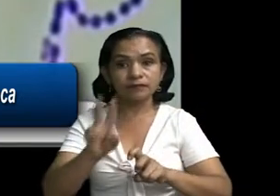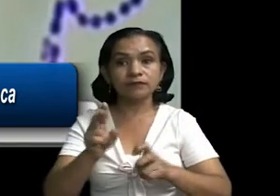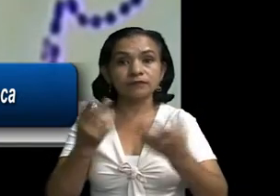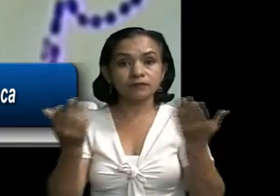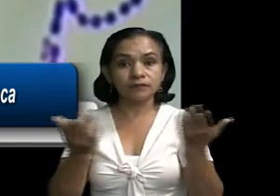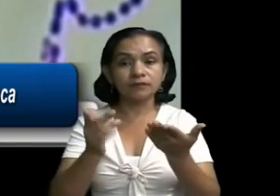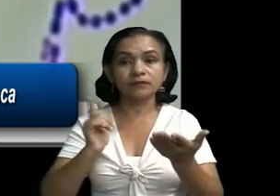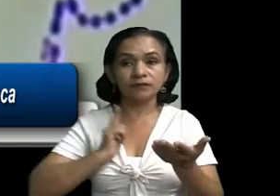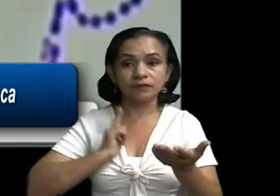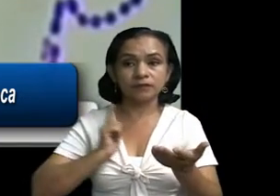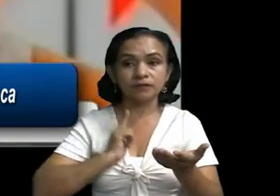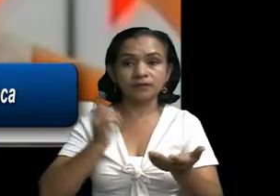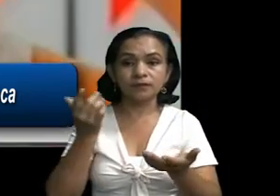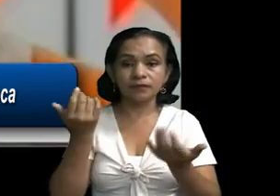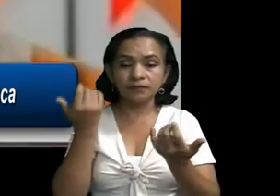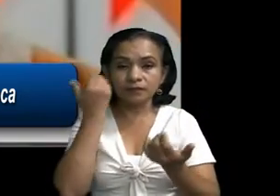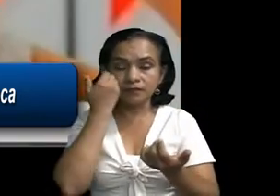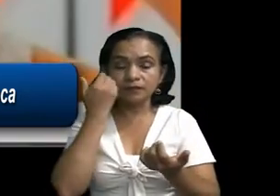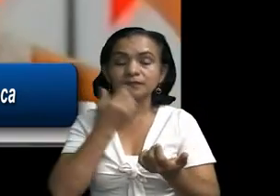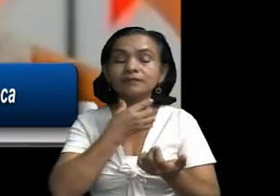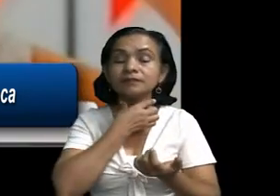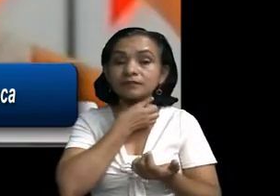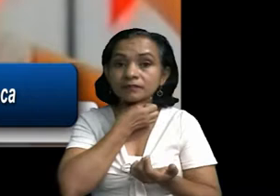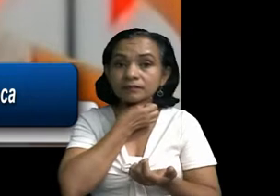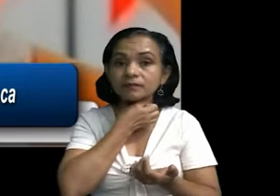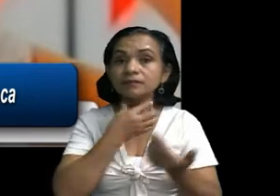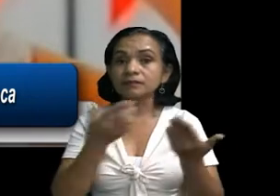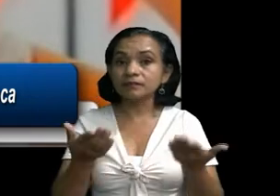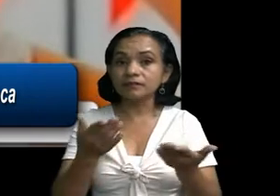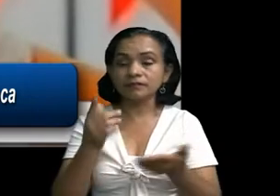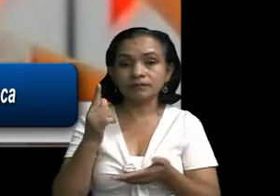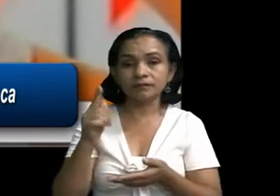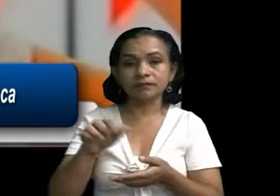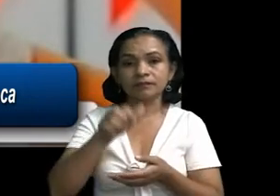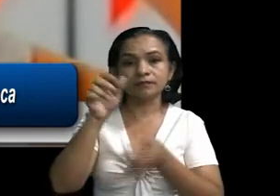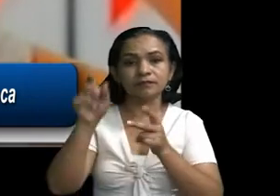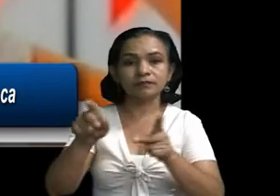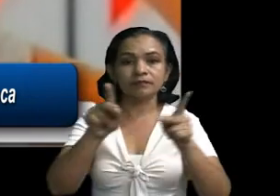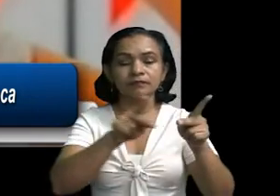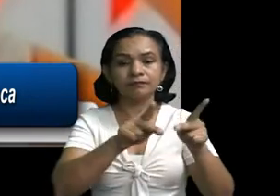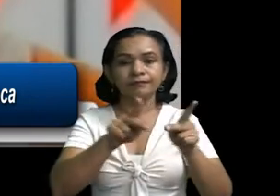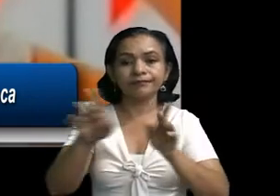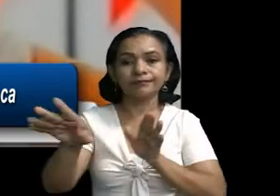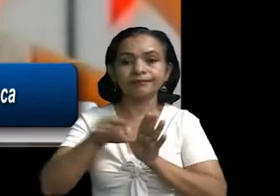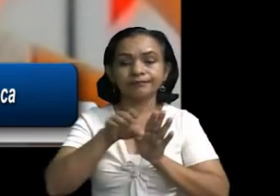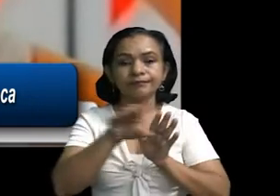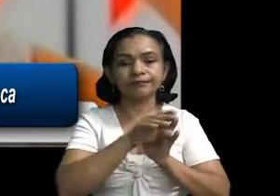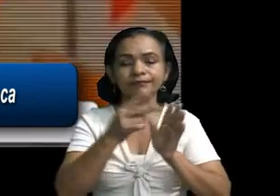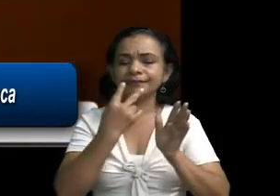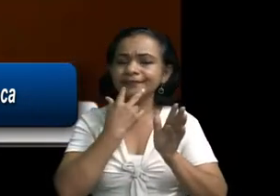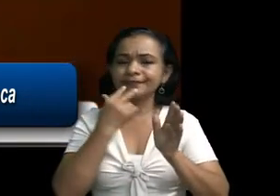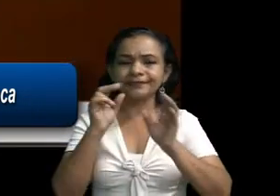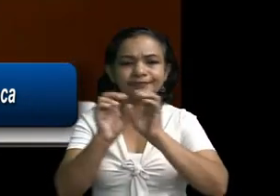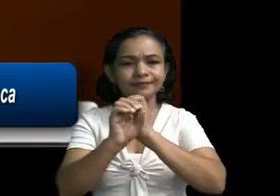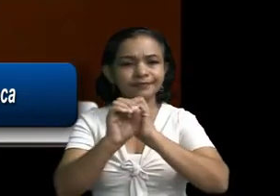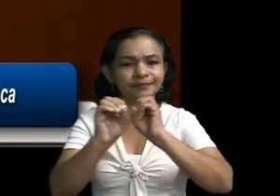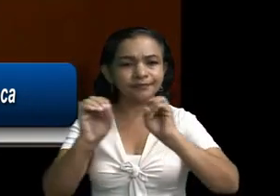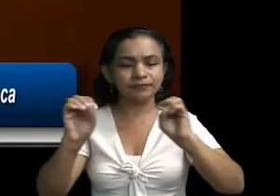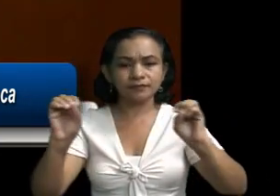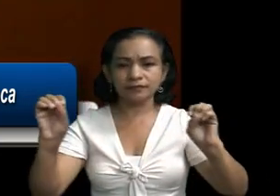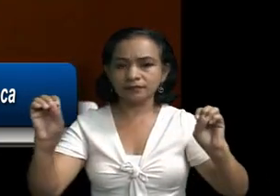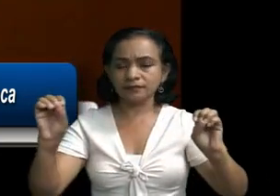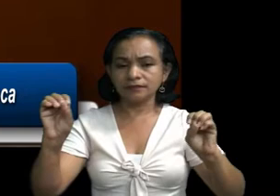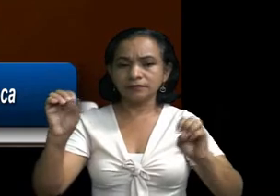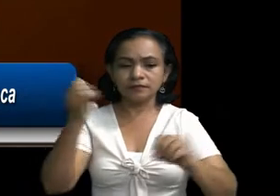que tengo una infección de tipo bacteriana, porque la mayoría son de origen viral, que no se usa absolutamente ningún